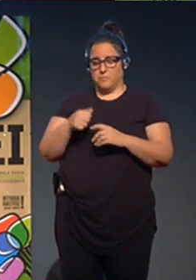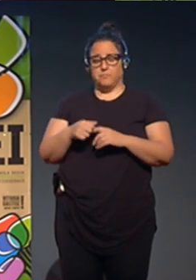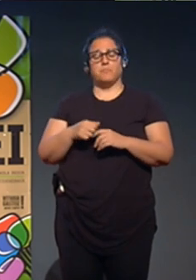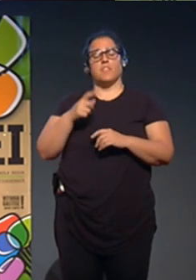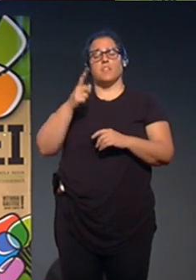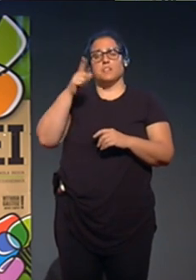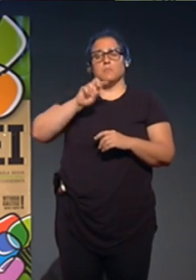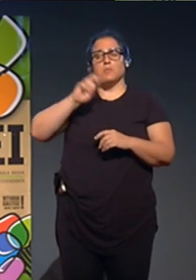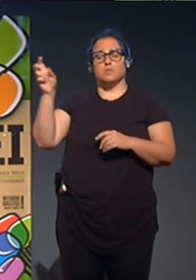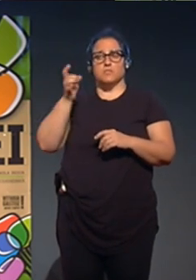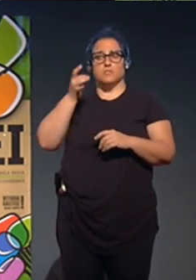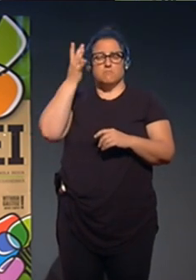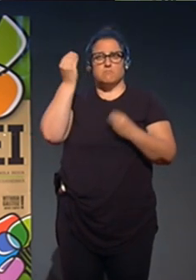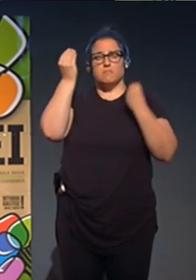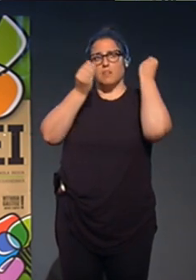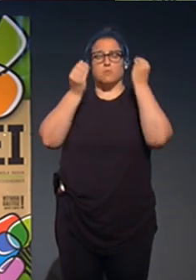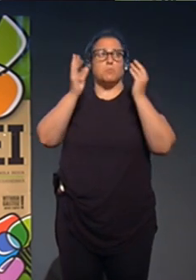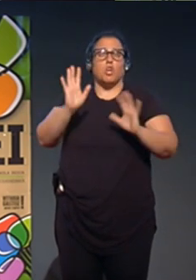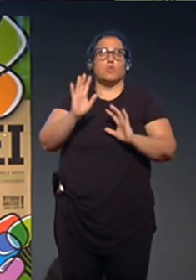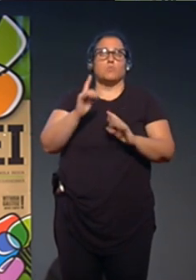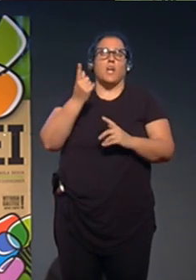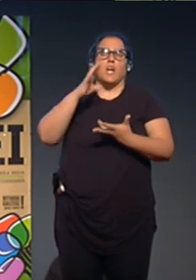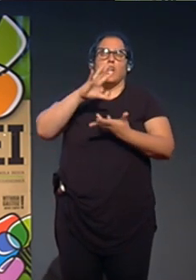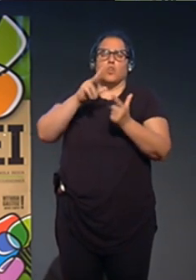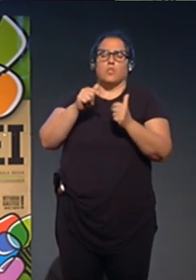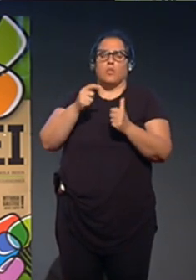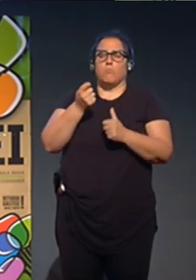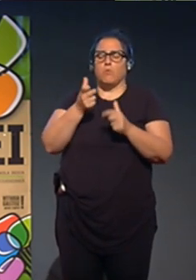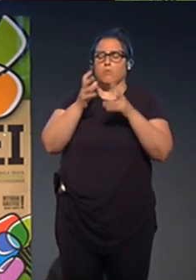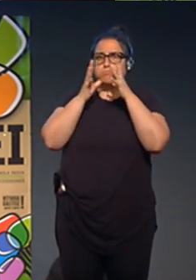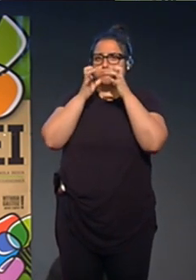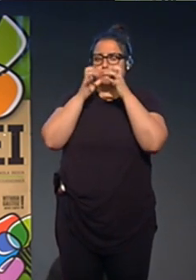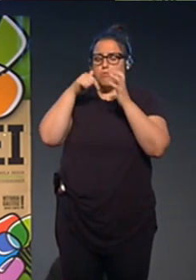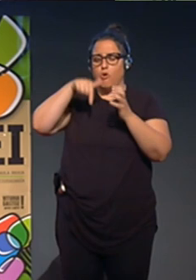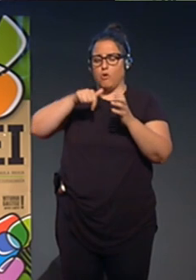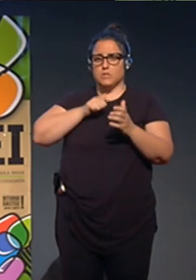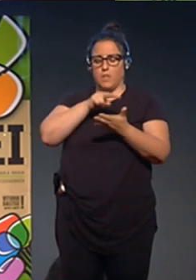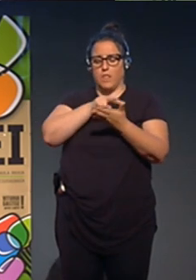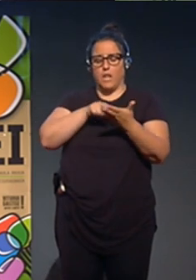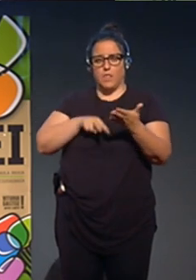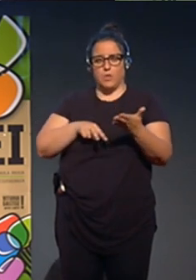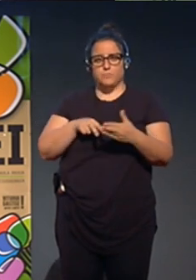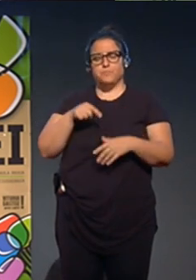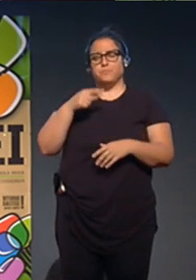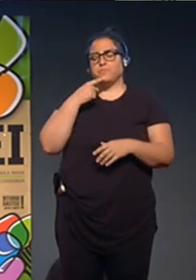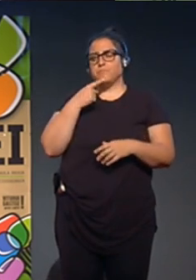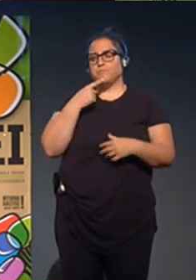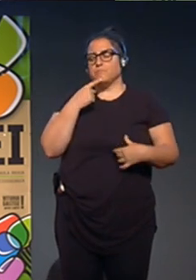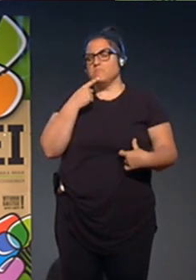reflexión que me ha no una reflexión no una noticia un poco nefasta que he leído Hoy era Pues no sé